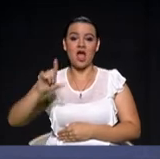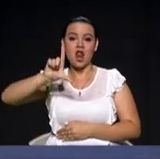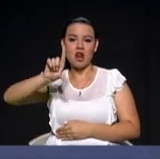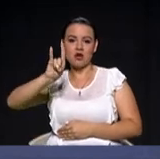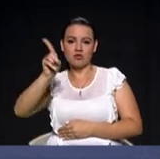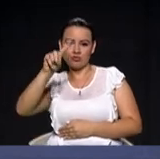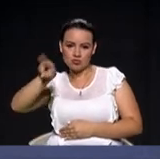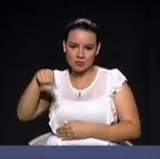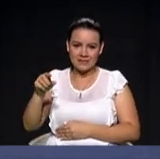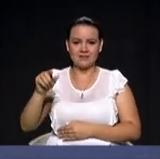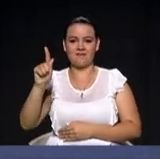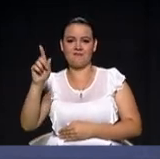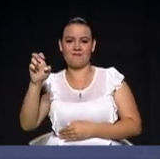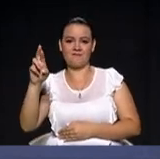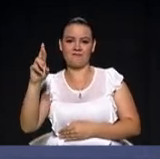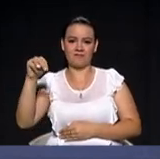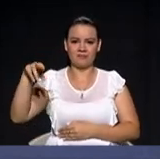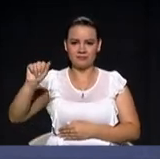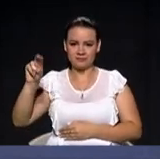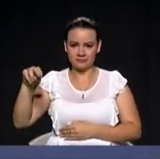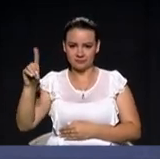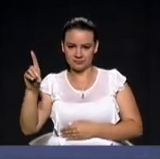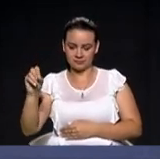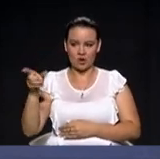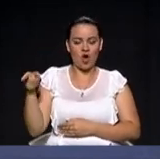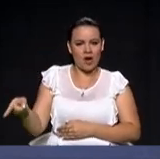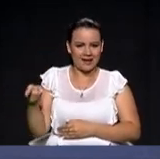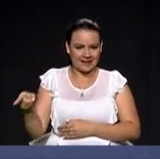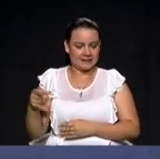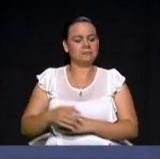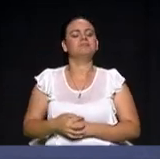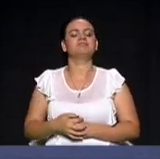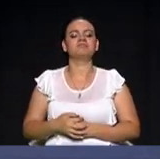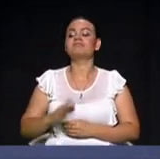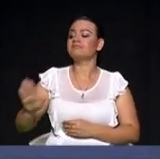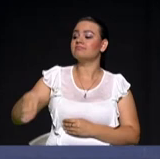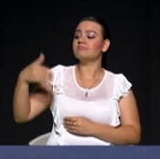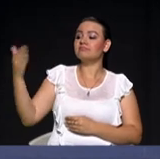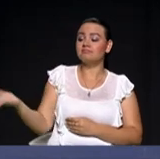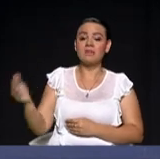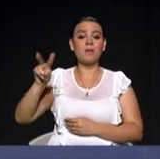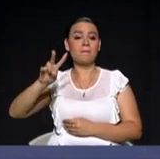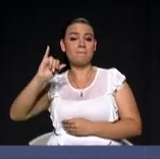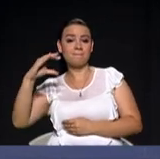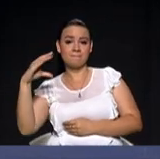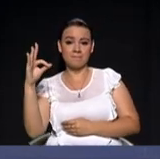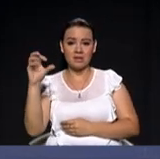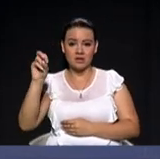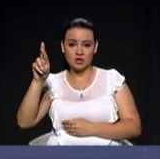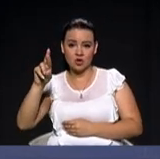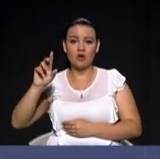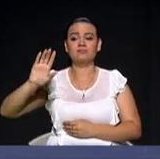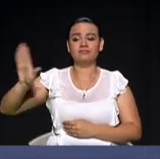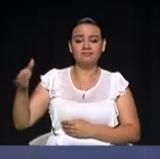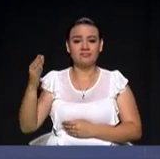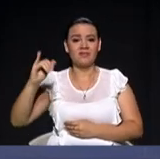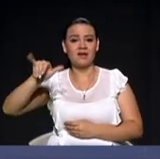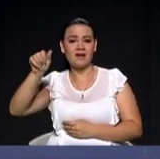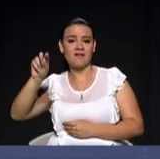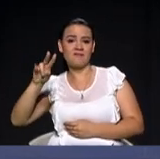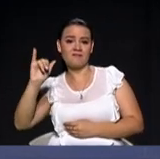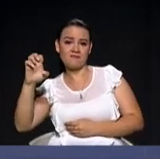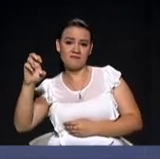fernando muñoz ramírez es candidato por el partido ada también nos acompaña víctor javier correa vélez candidato del polo democrático